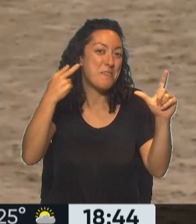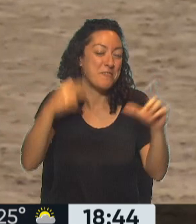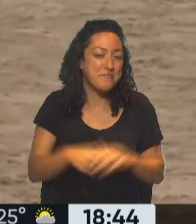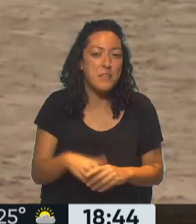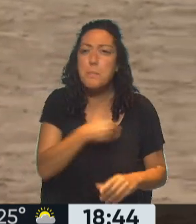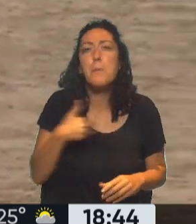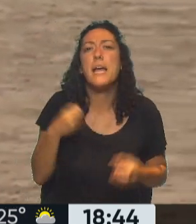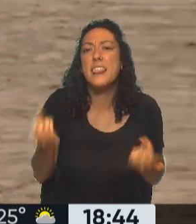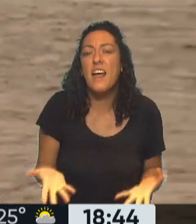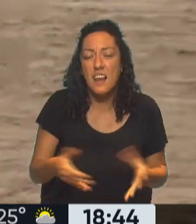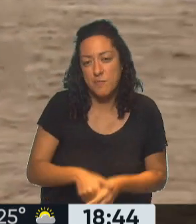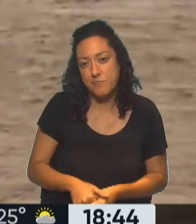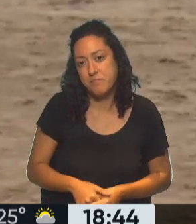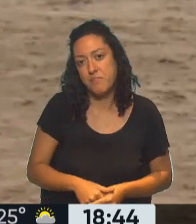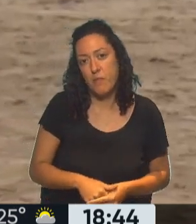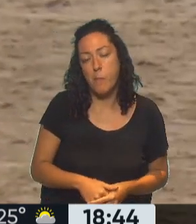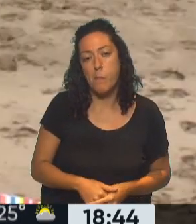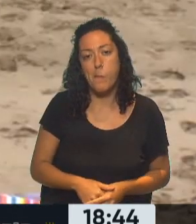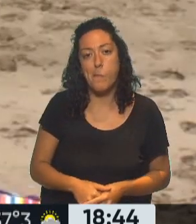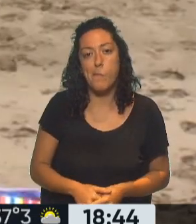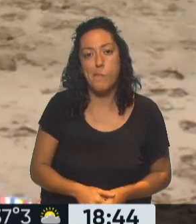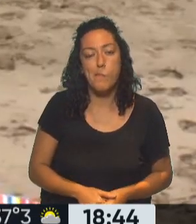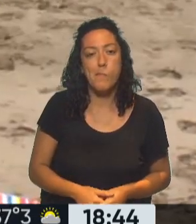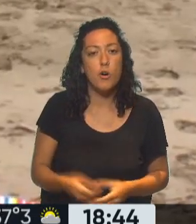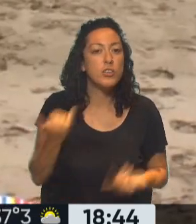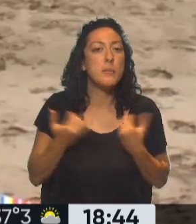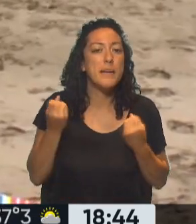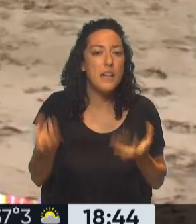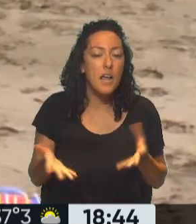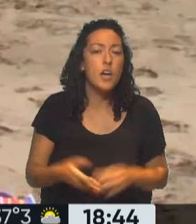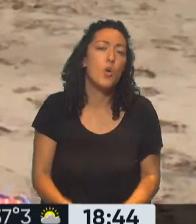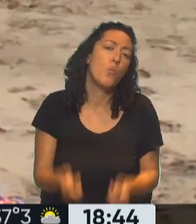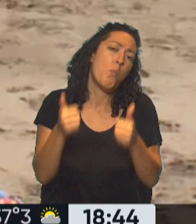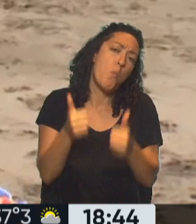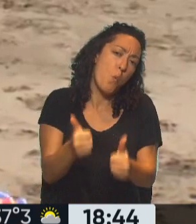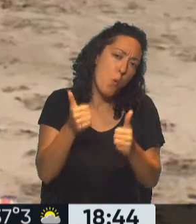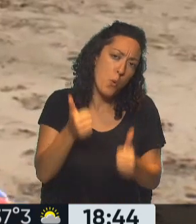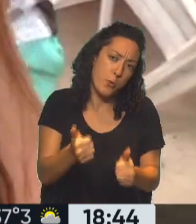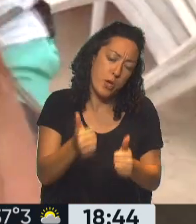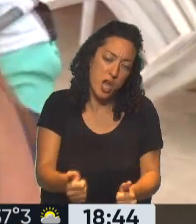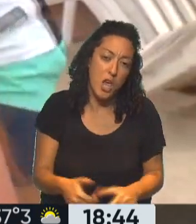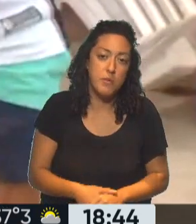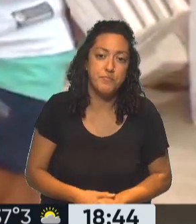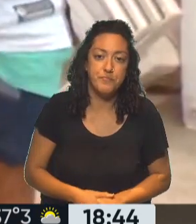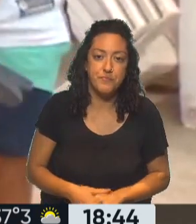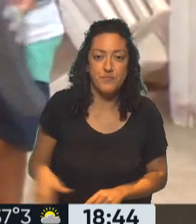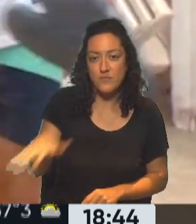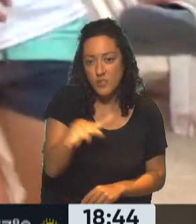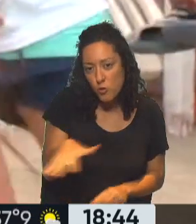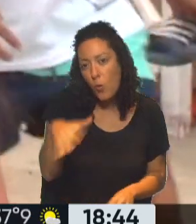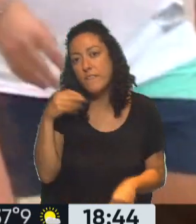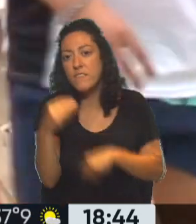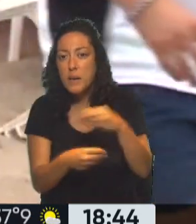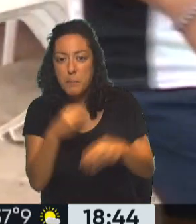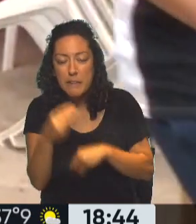mamis cómo andan? A ver, ¿cómo la pasan? Contame, ¿cómo la pasan acá? Muy, muy bien, la verdad que es un clima muy